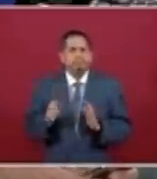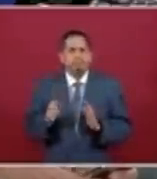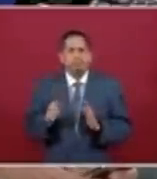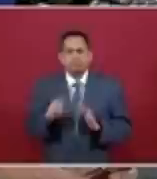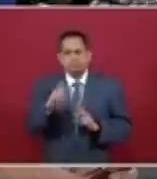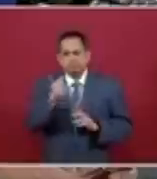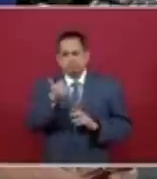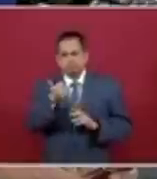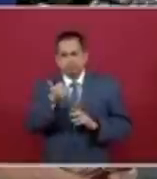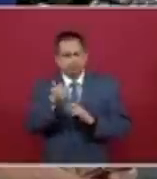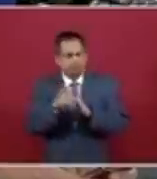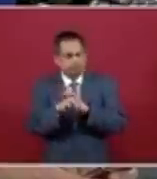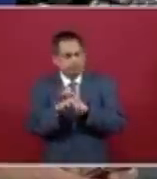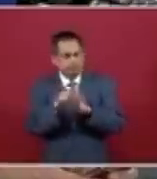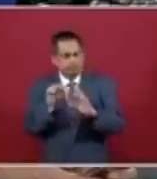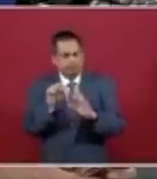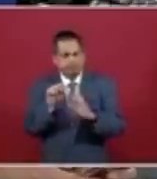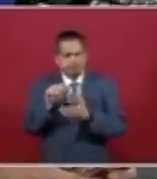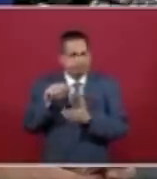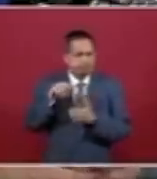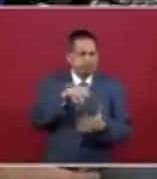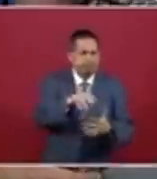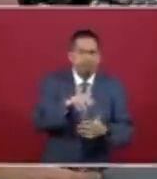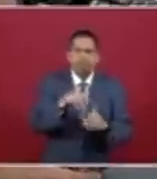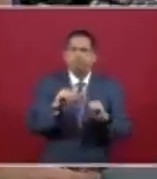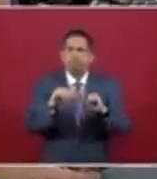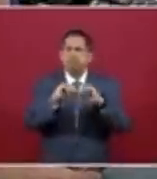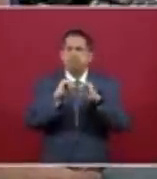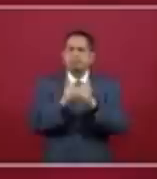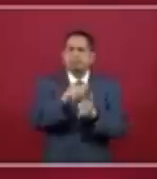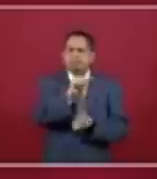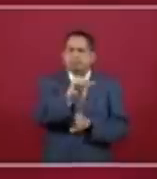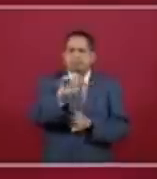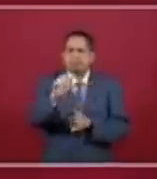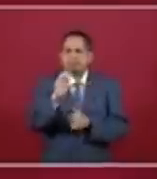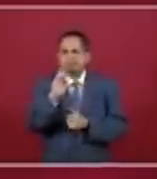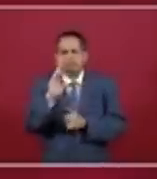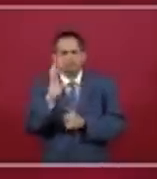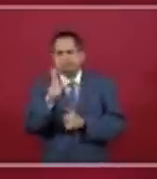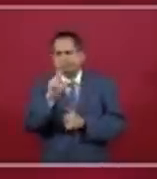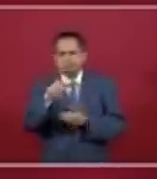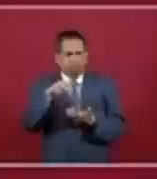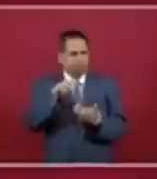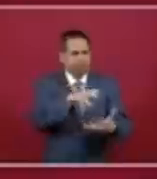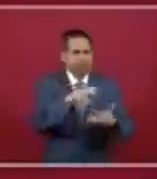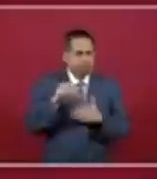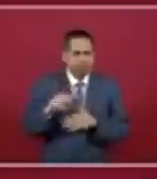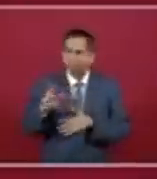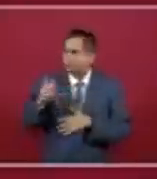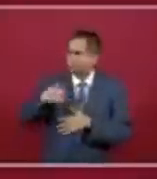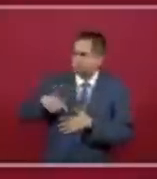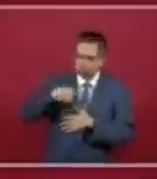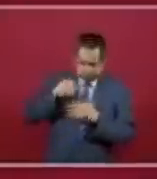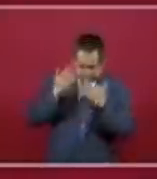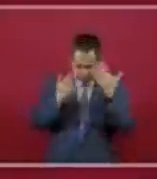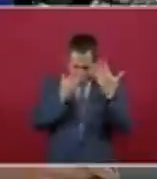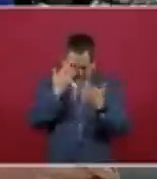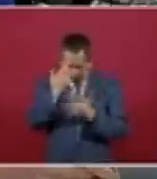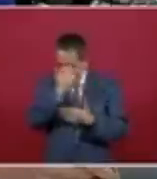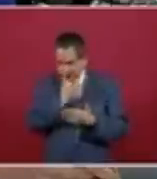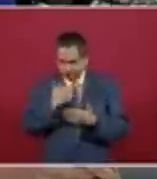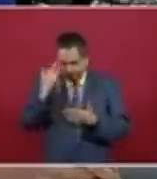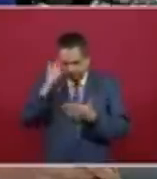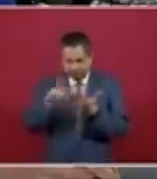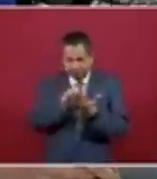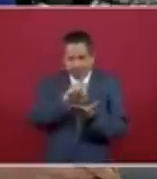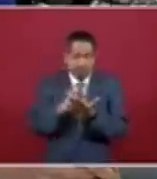dinero, retirar financiamiento a las organizaciones sociales. Estuvimos revisando la ley de